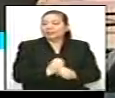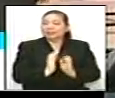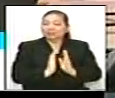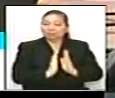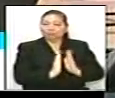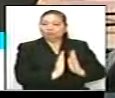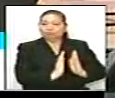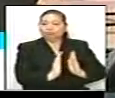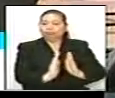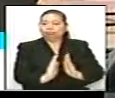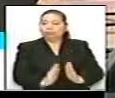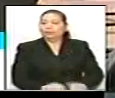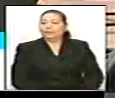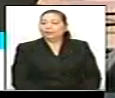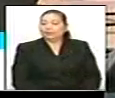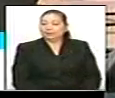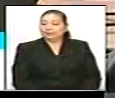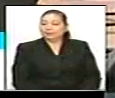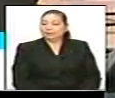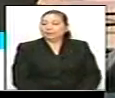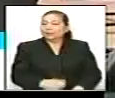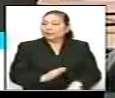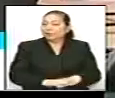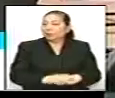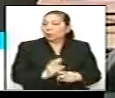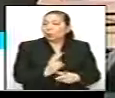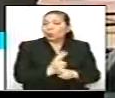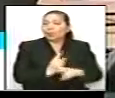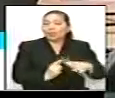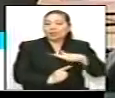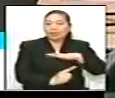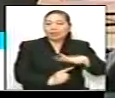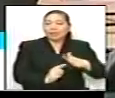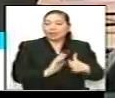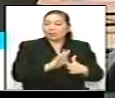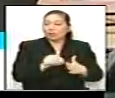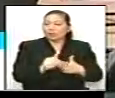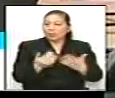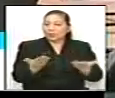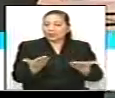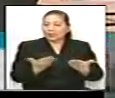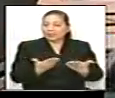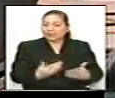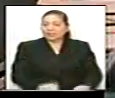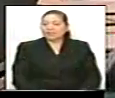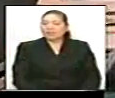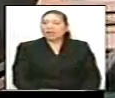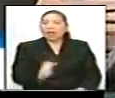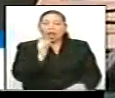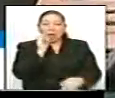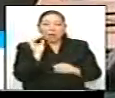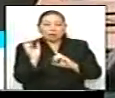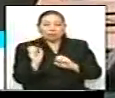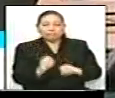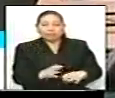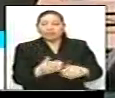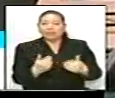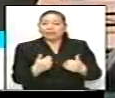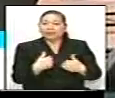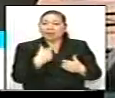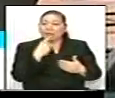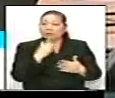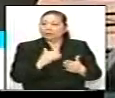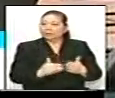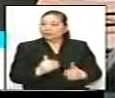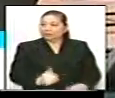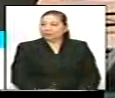marginal y sobre el tema del medio ambiente, ¿no?, que es parte de todo esto, ¿no?, que las empresas botan sus aguas residuales, y tenemos aguas